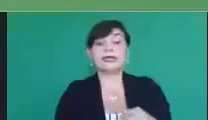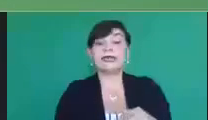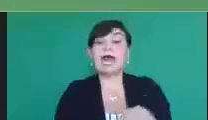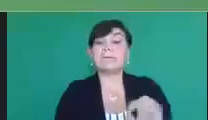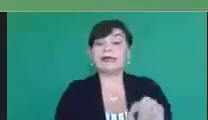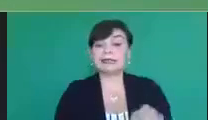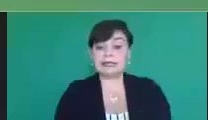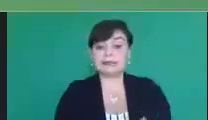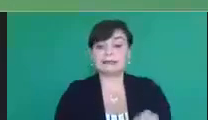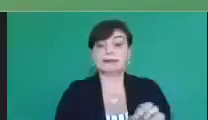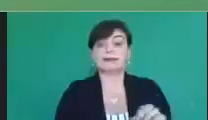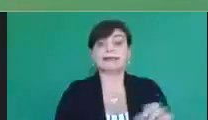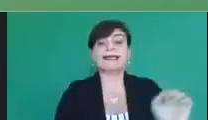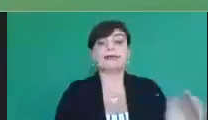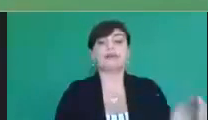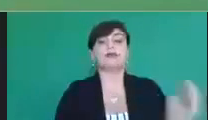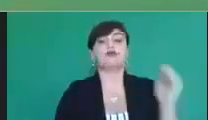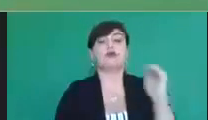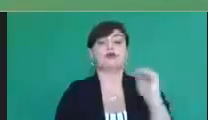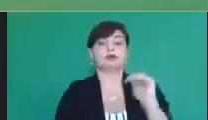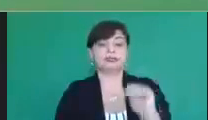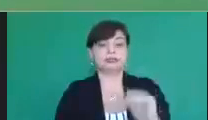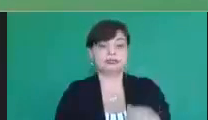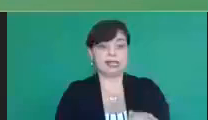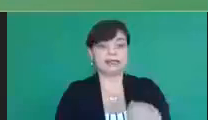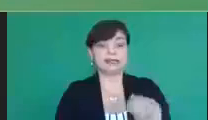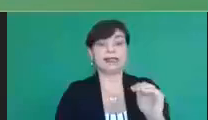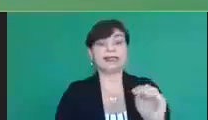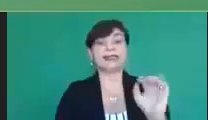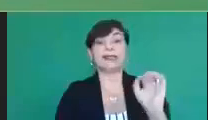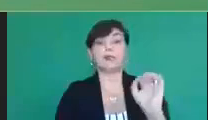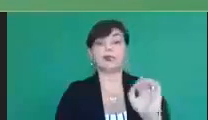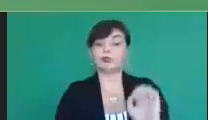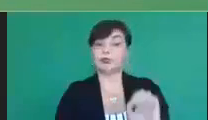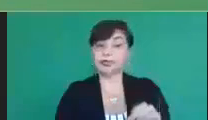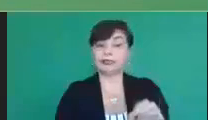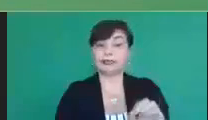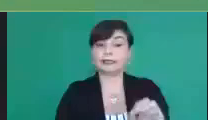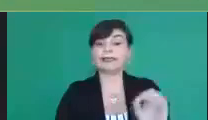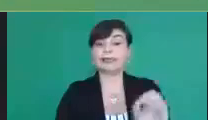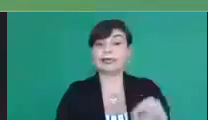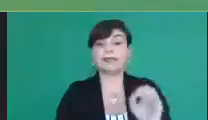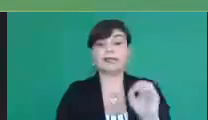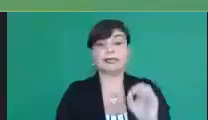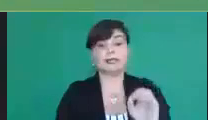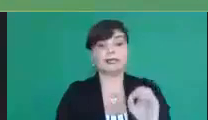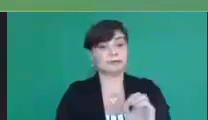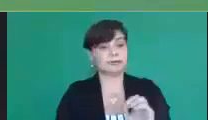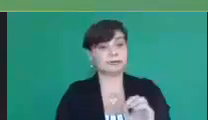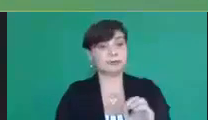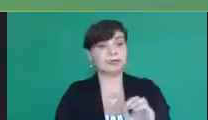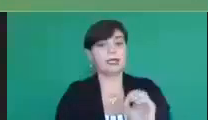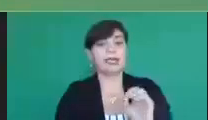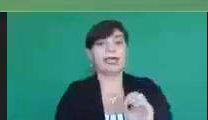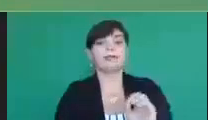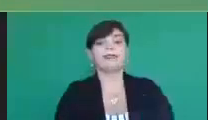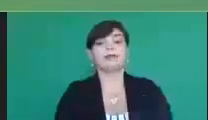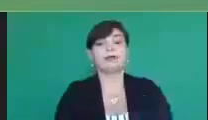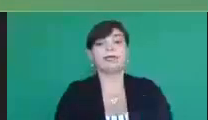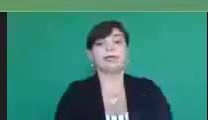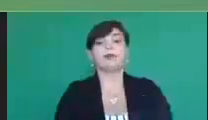a partir del capítulo 7, a partir del punto 7, se divide en capítulos. Entonces,